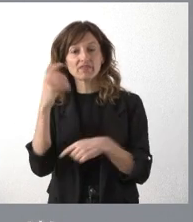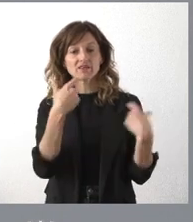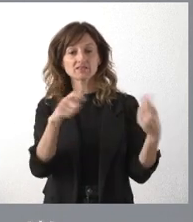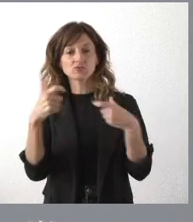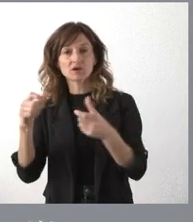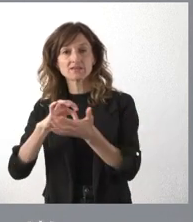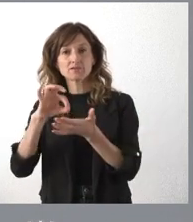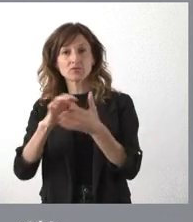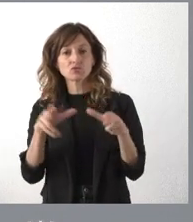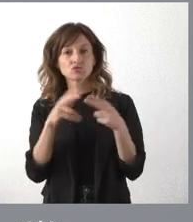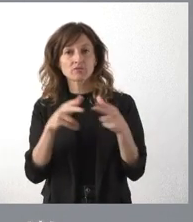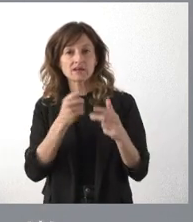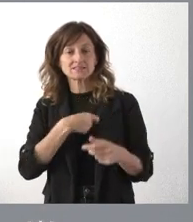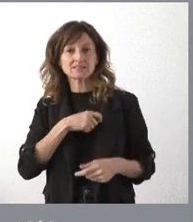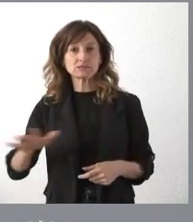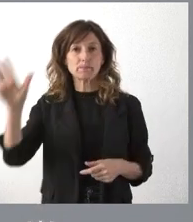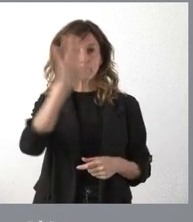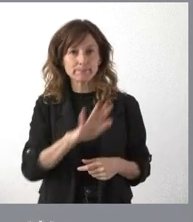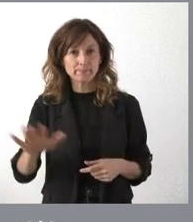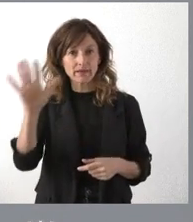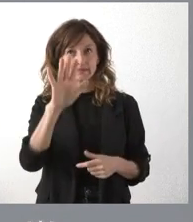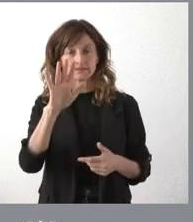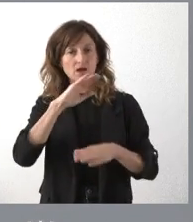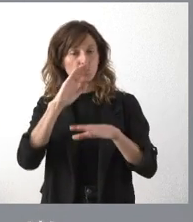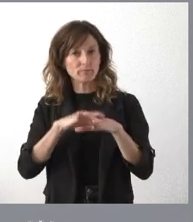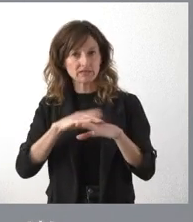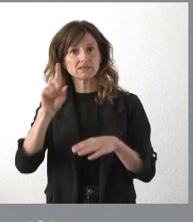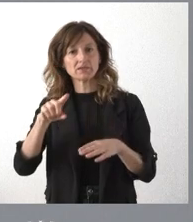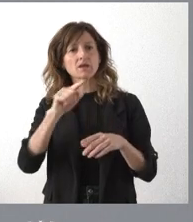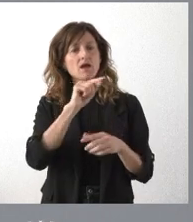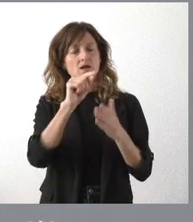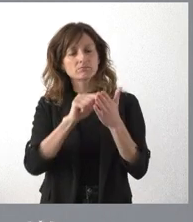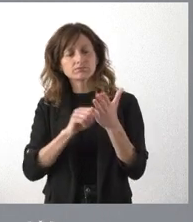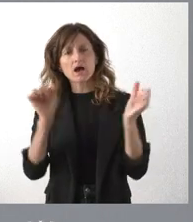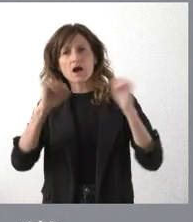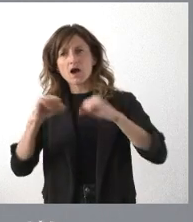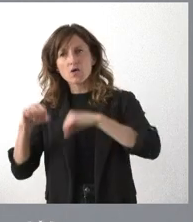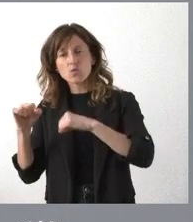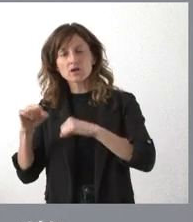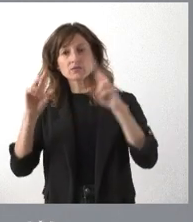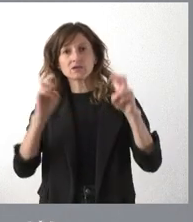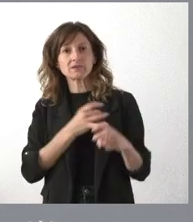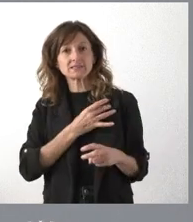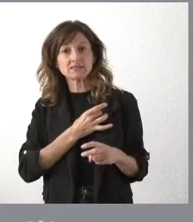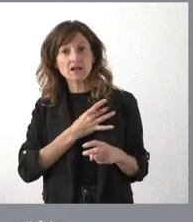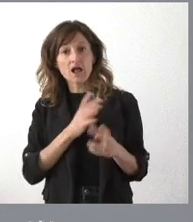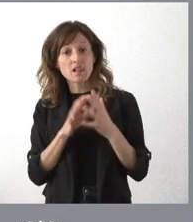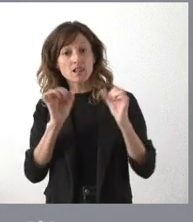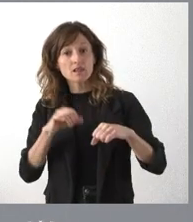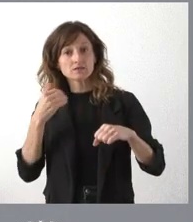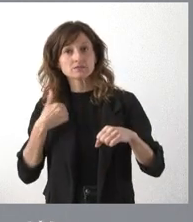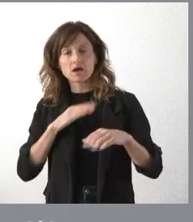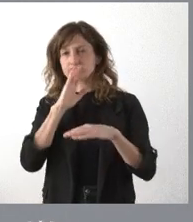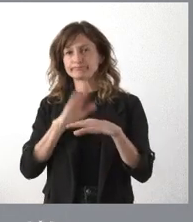de servicios sociales del conjunto de España y además cumplir los acuerdos que en materia sindical se ha alcanzado con